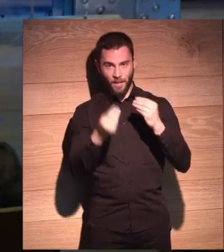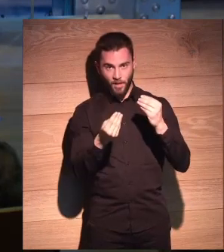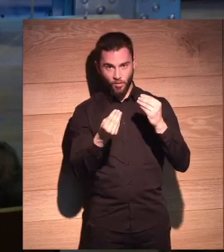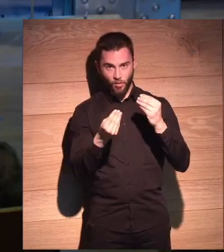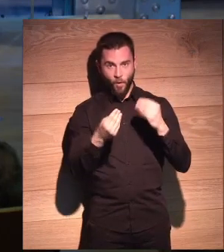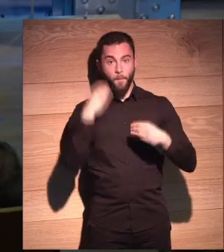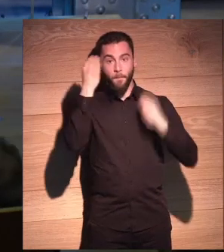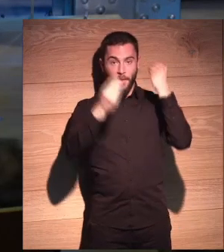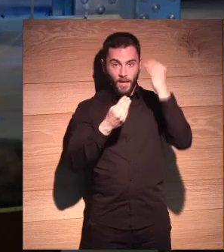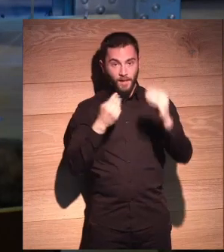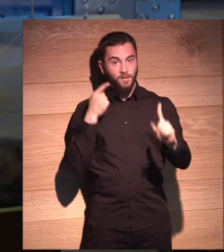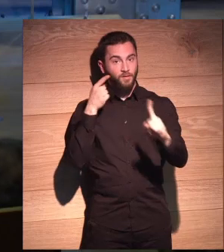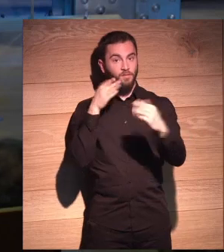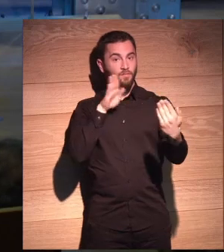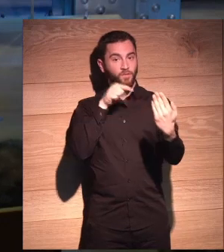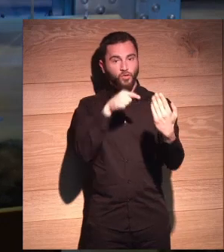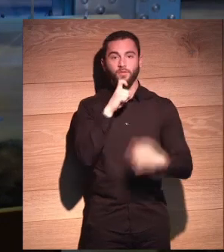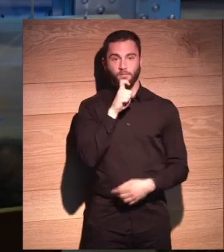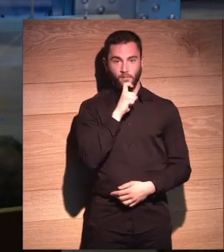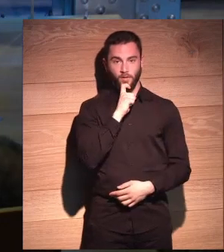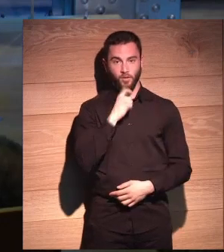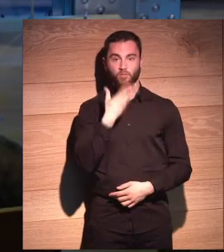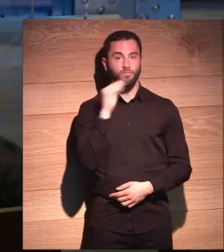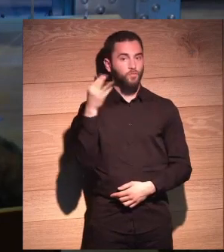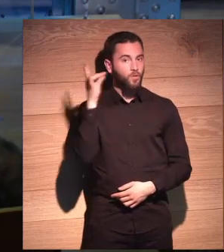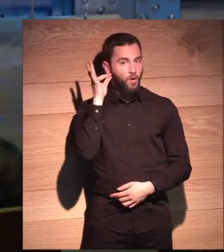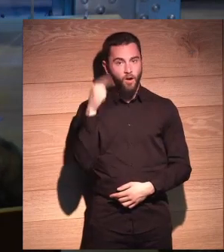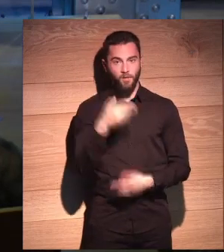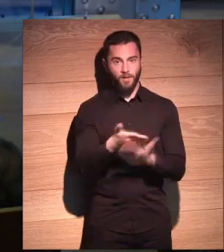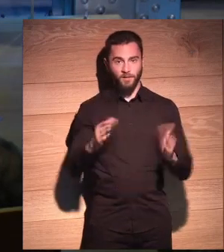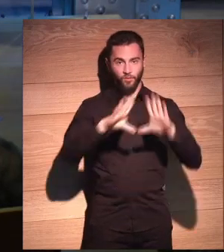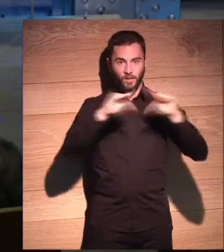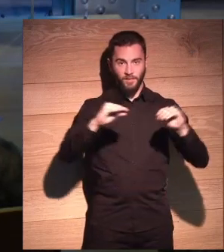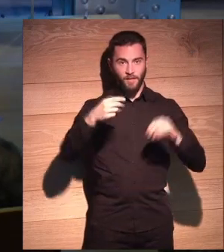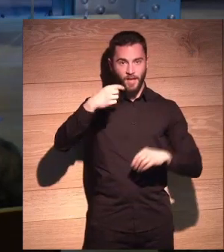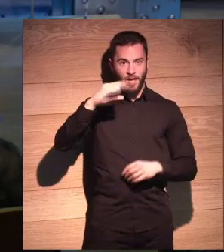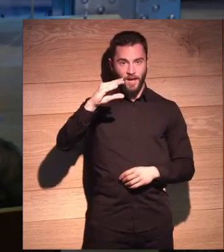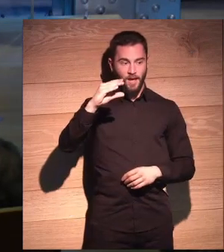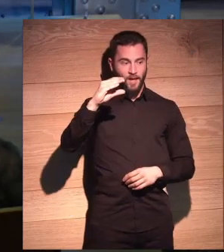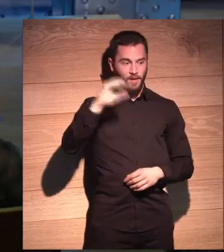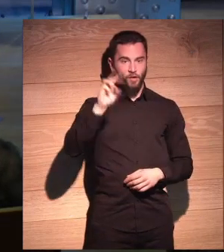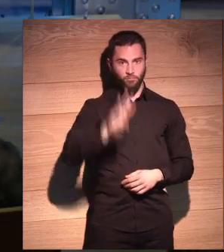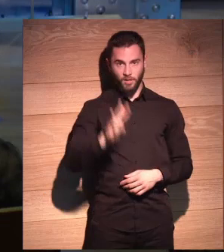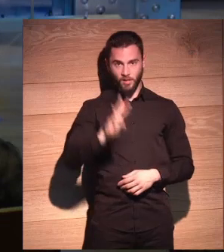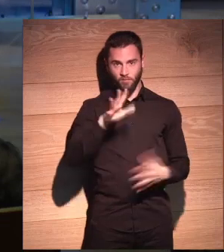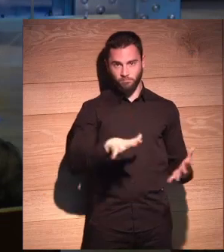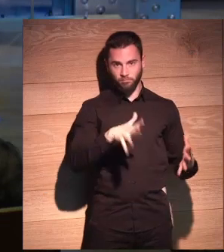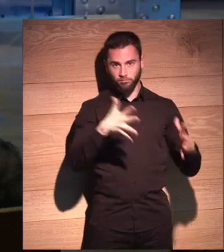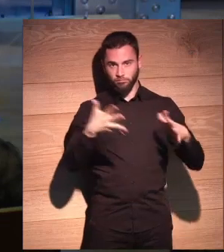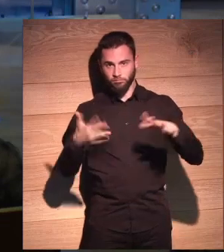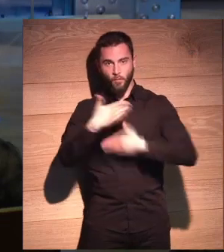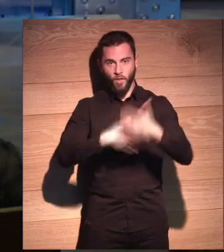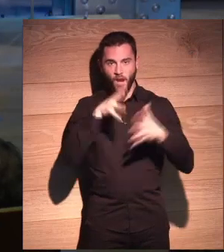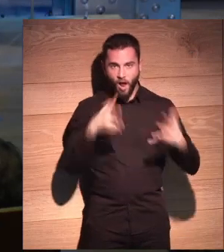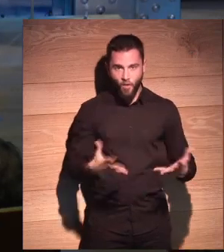pensar para la complejidad. Y tengo a las jóvenes alumnas de la Universidad Carlos III, que también estamos en proceso de transformación. Dicho esto,